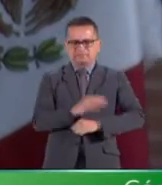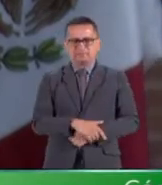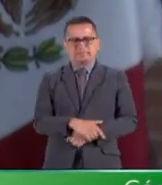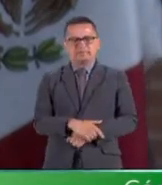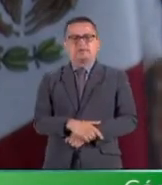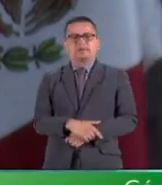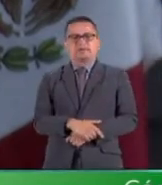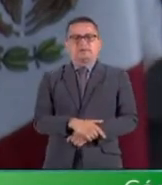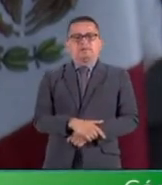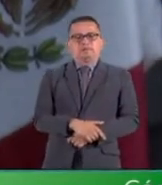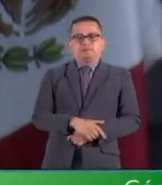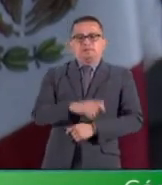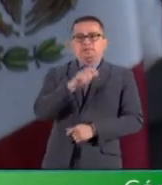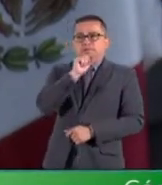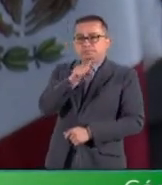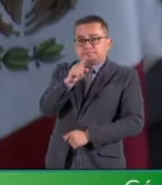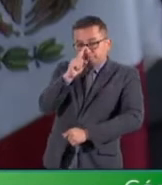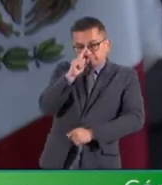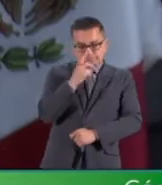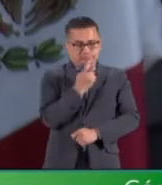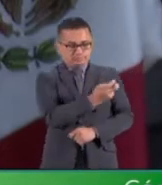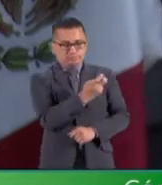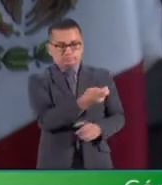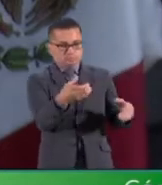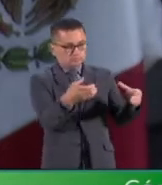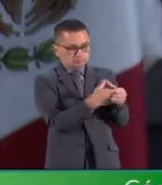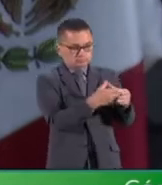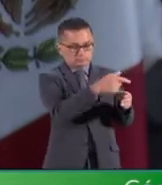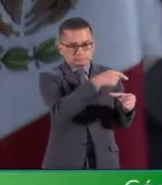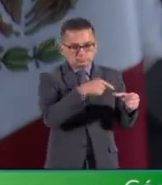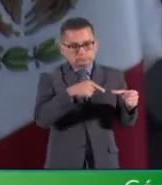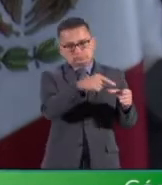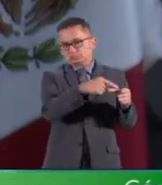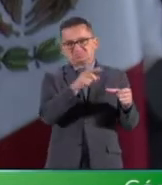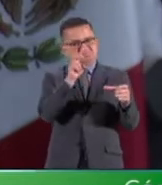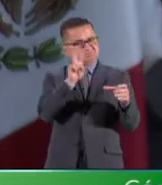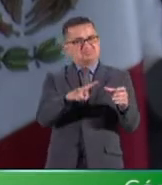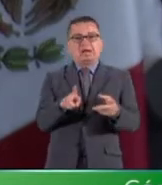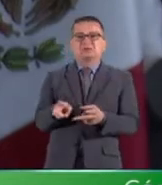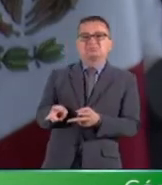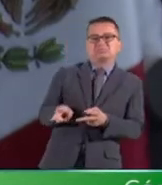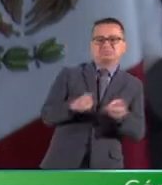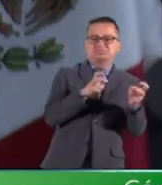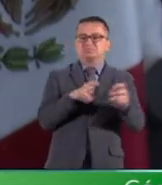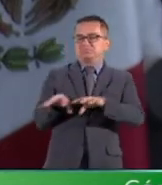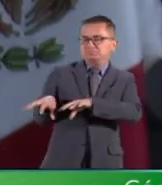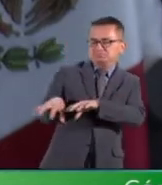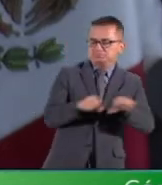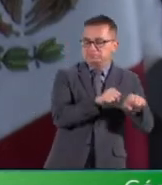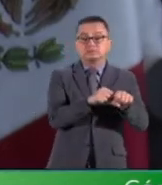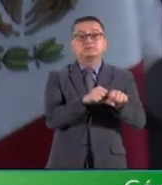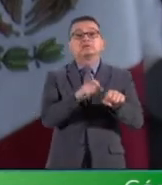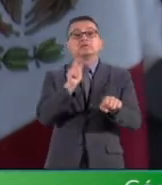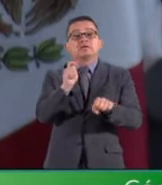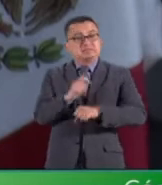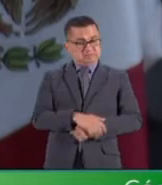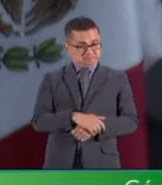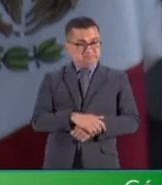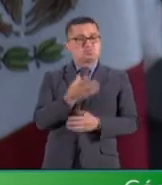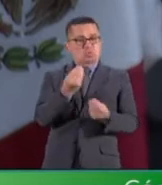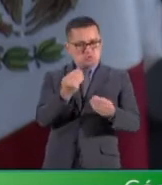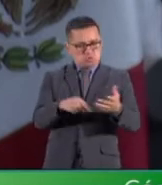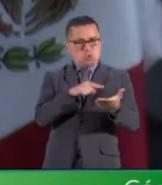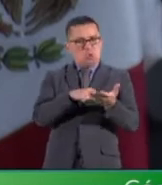y que además se apoderó, se robó, por así decirlo, decenas de